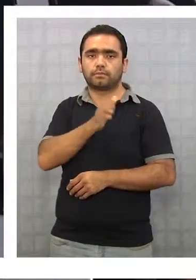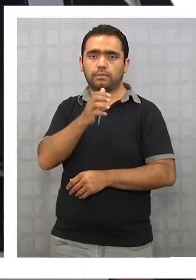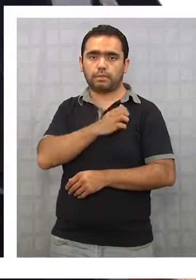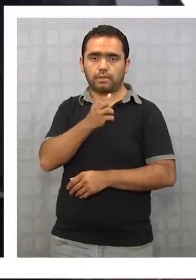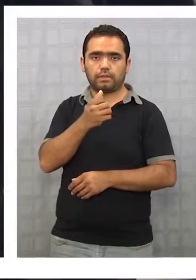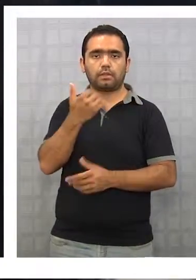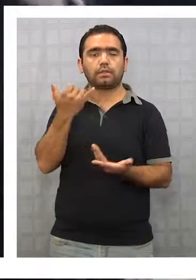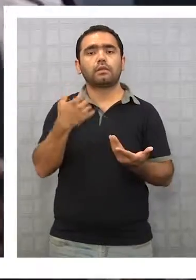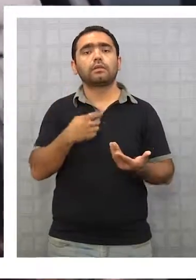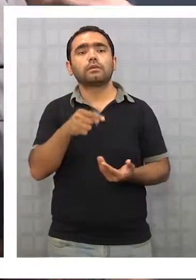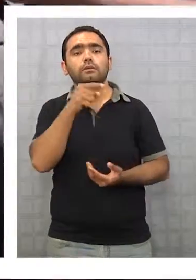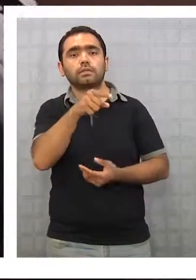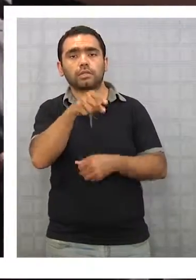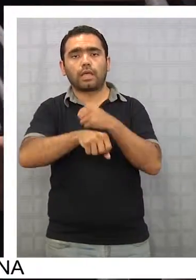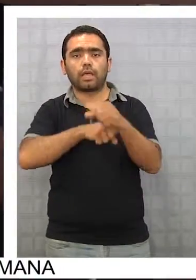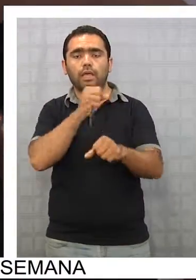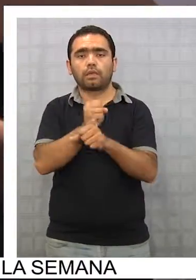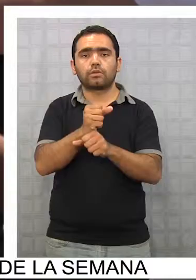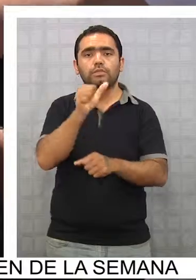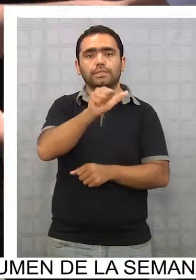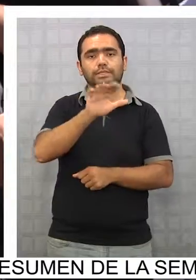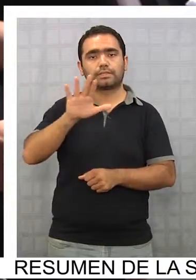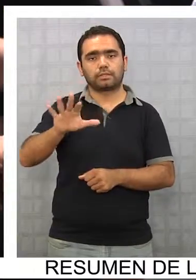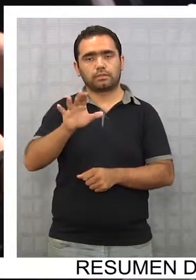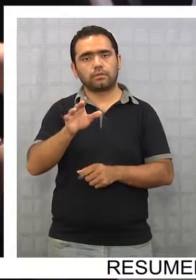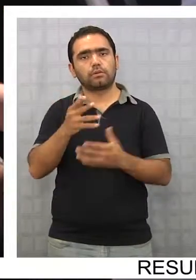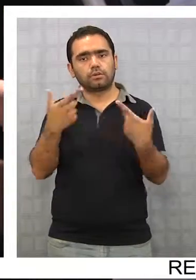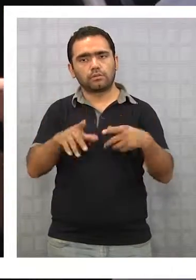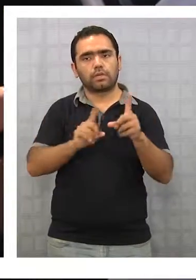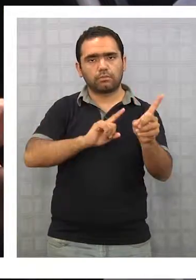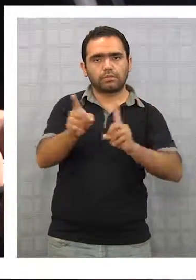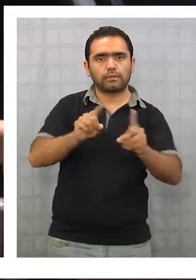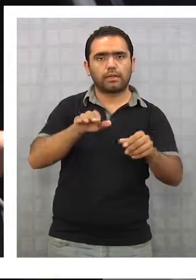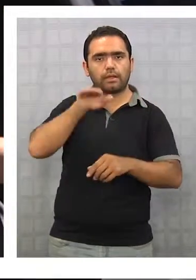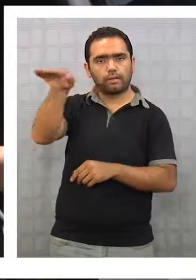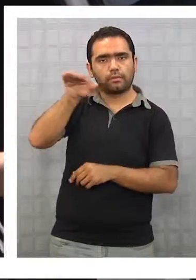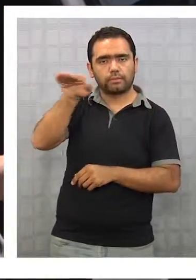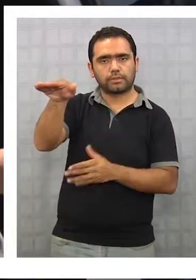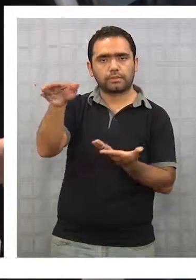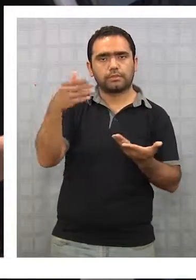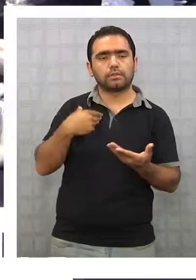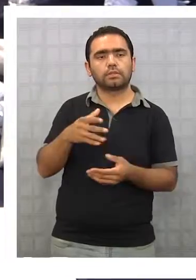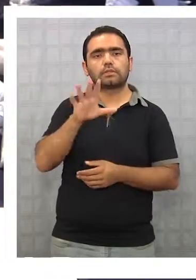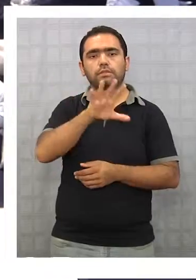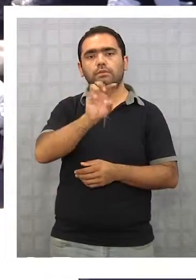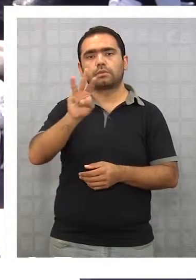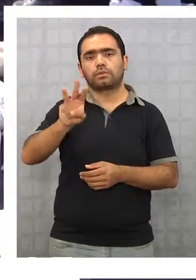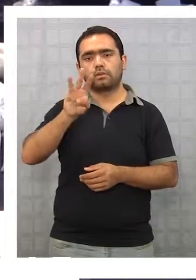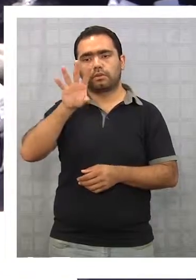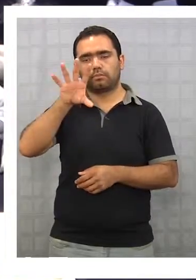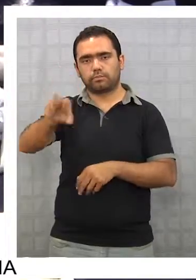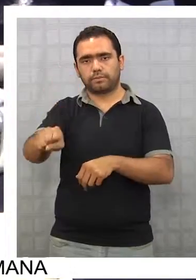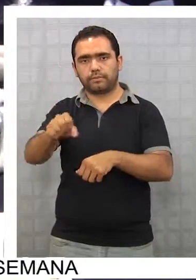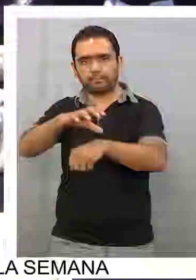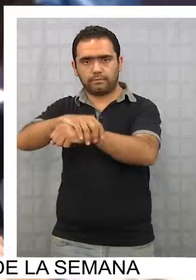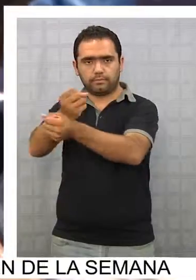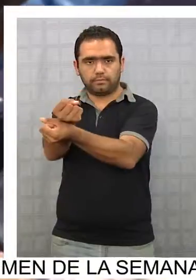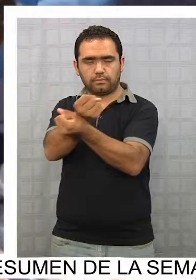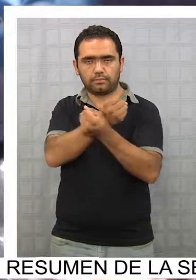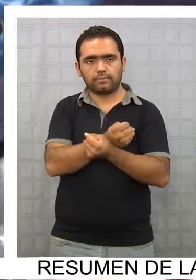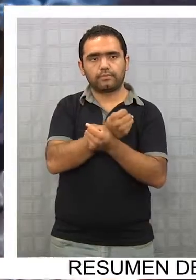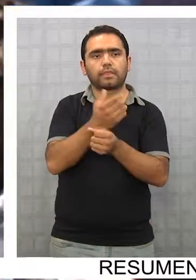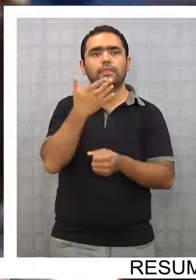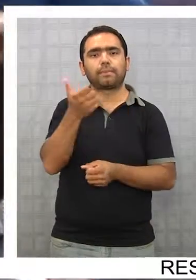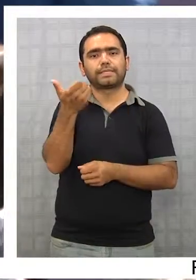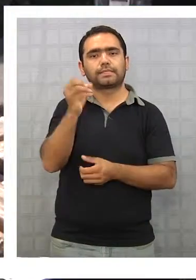señalando que este año ha habido 65 procedimientos similares en alto auspicio, con 53 detenidos y la incautación